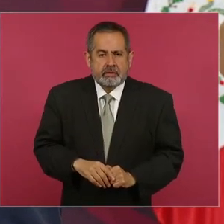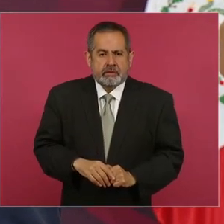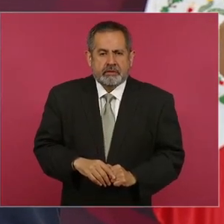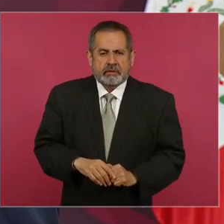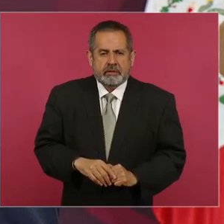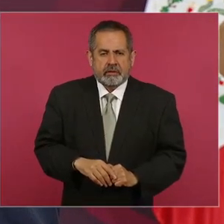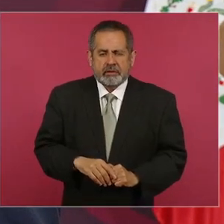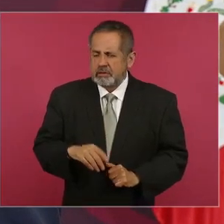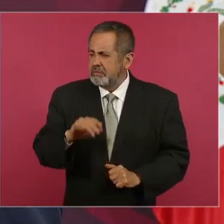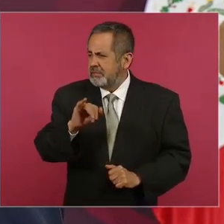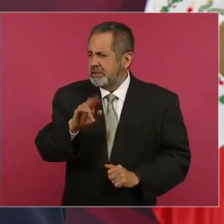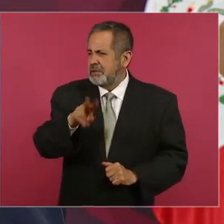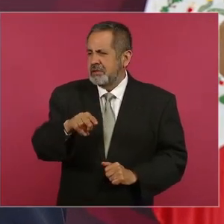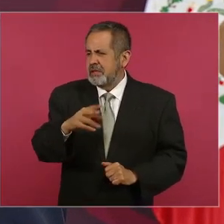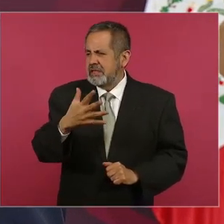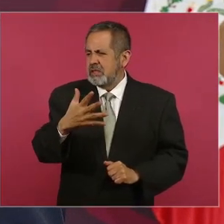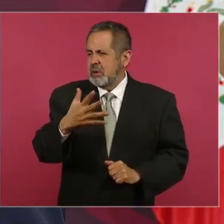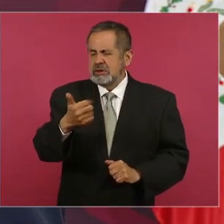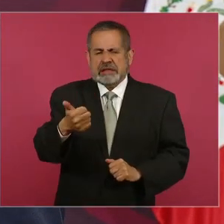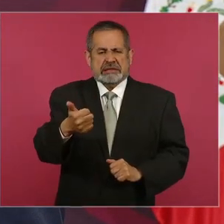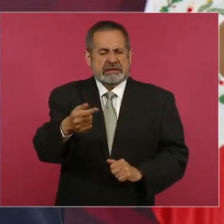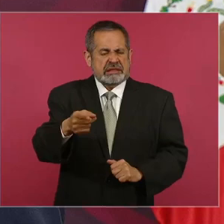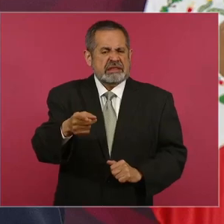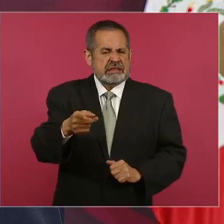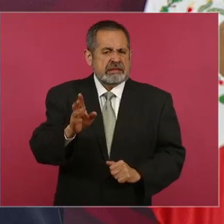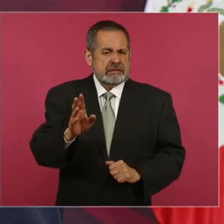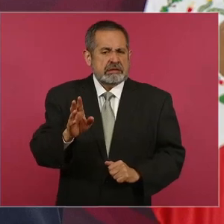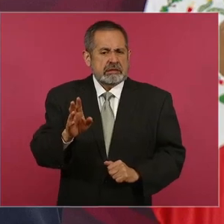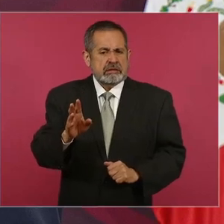sí, como 5 o 6.